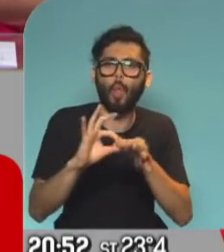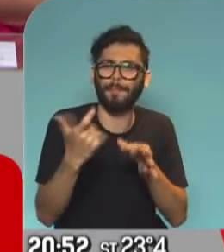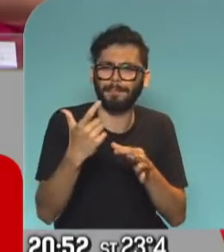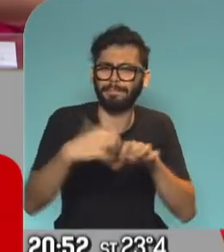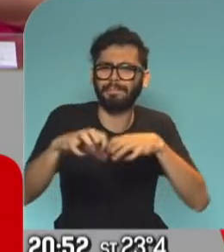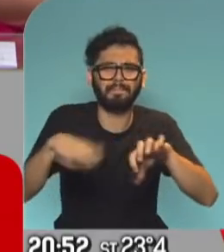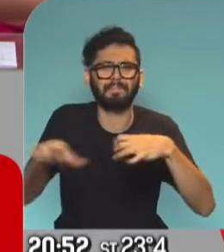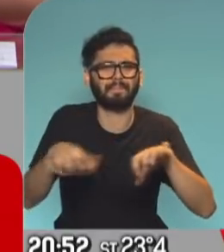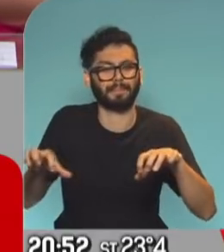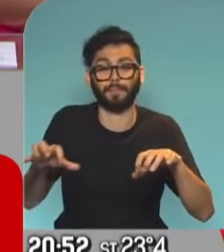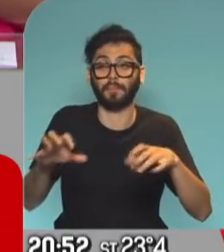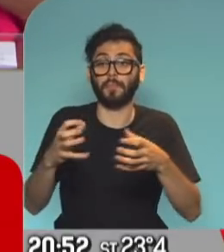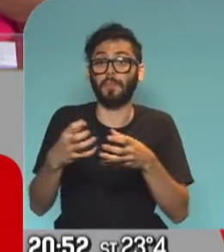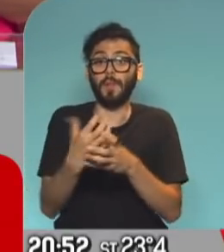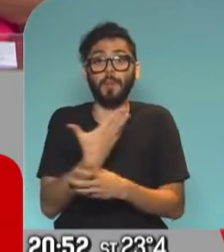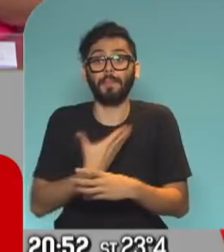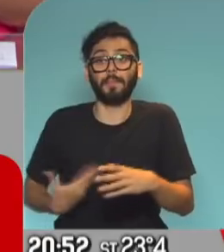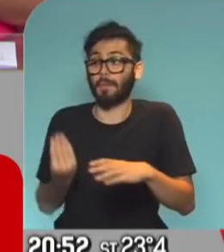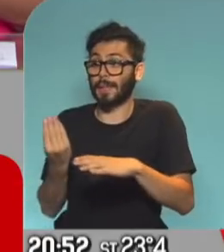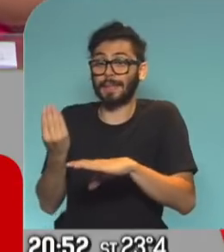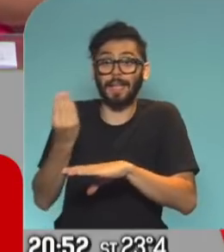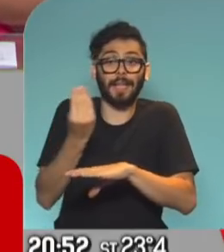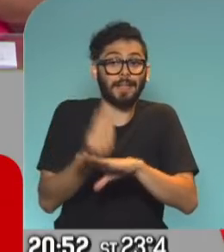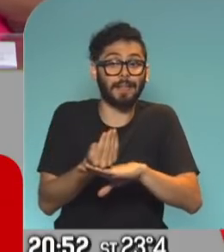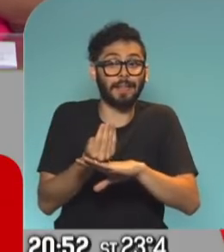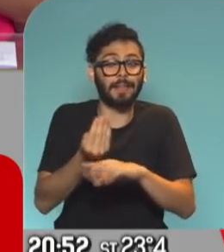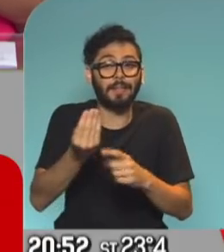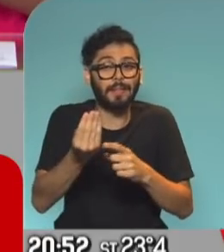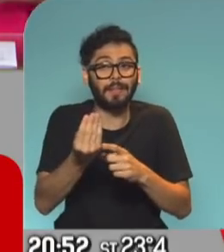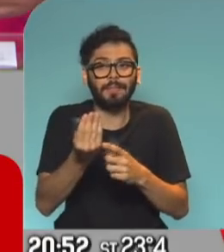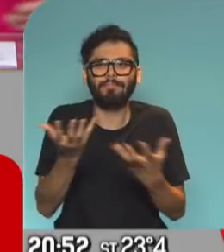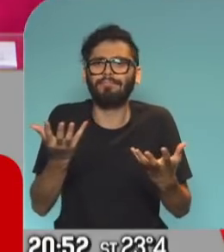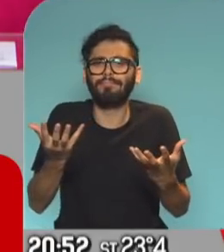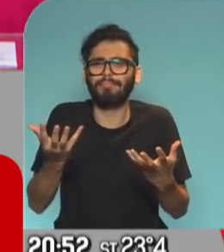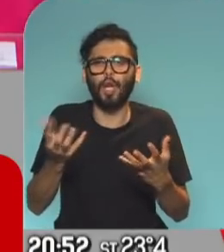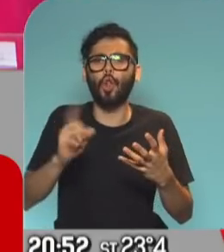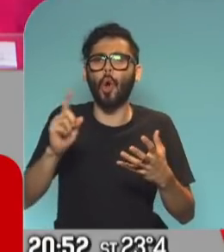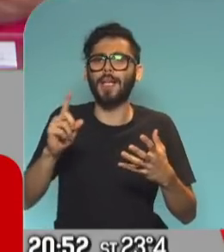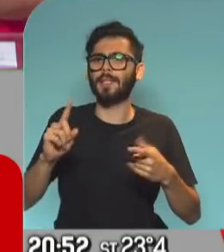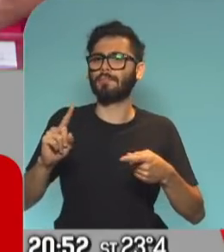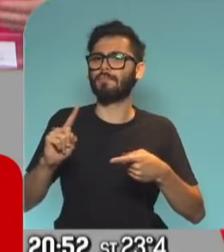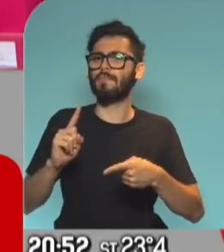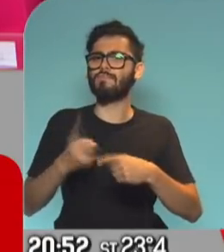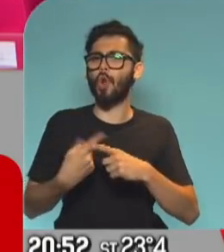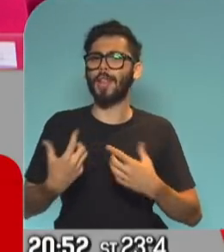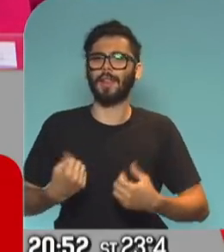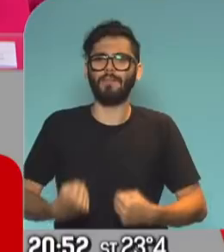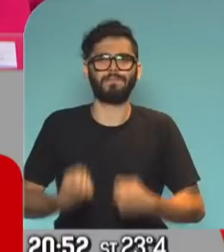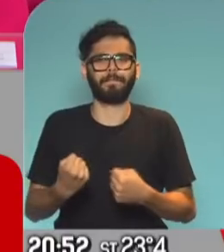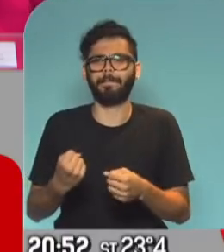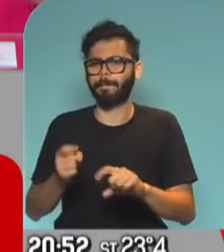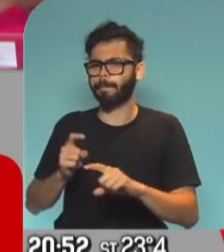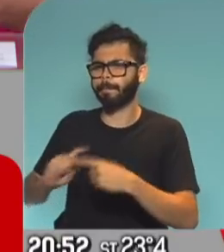que llegan a ocupar el cargo máximo del Ejecutivo, que a su vez no tienen ese respaldo político ni tejen las alianzas